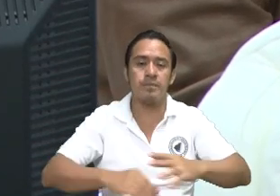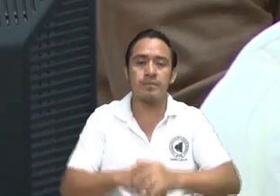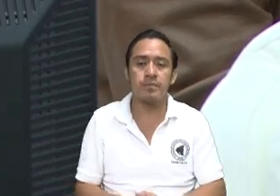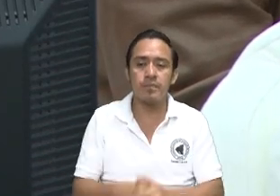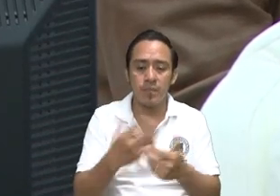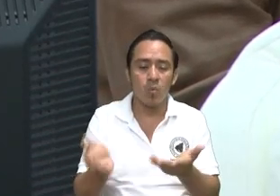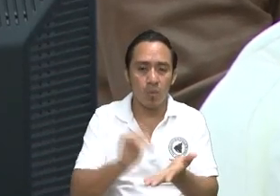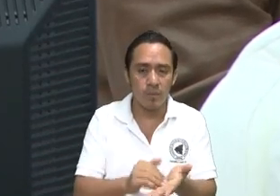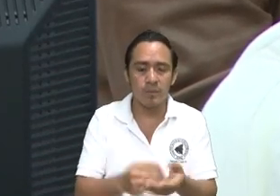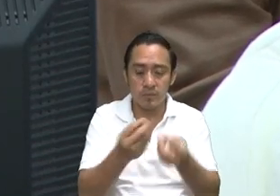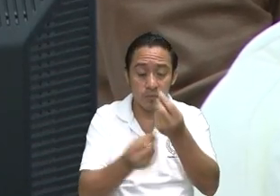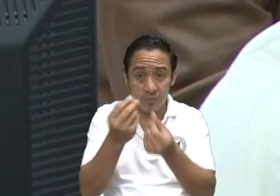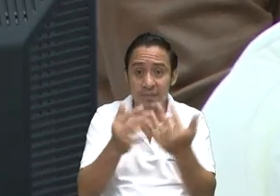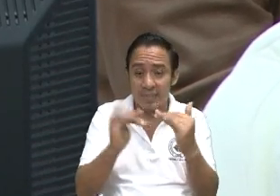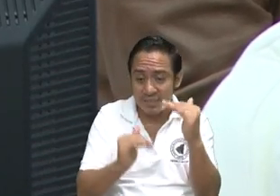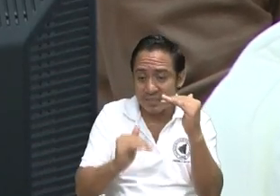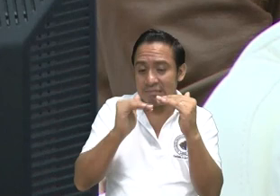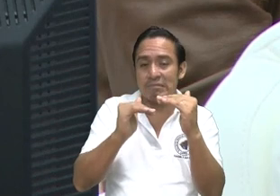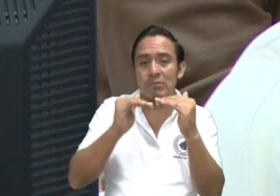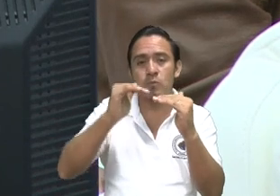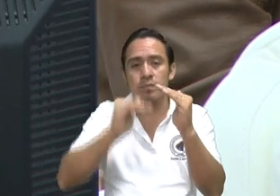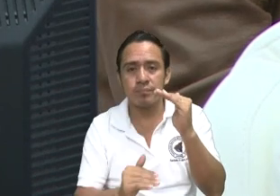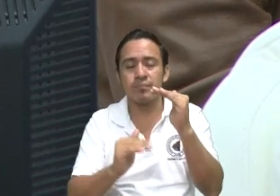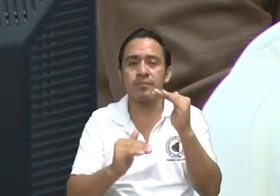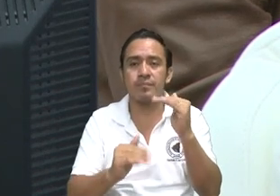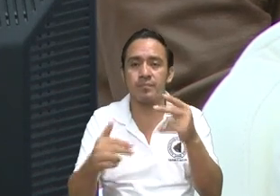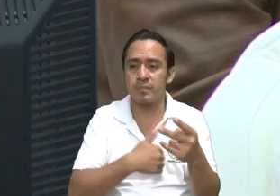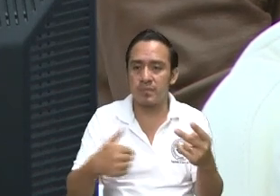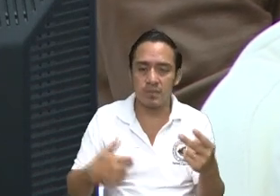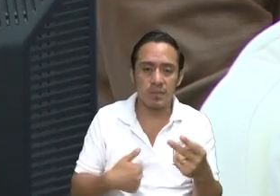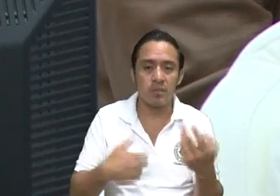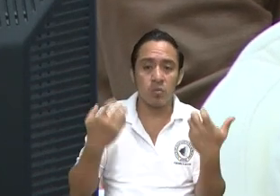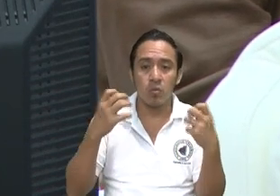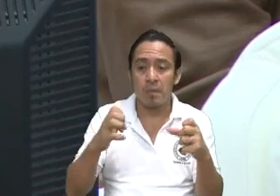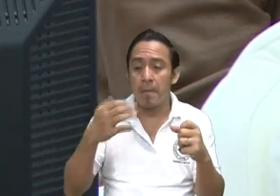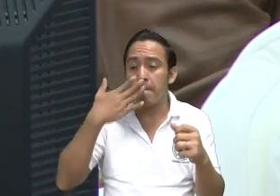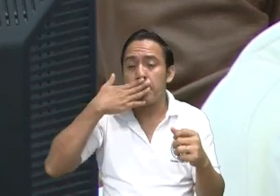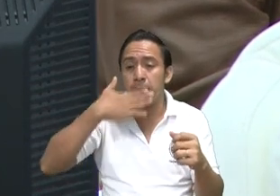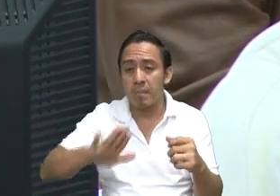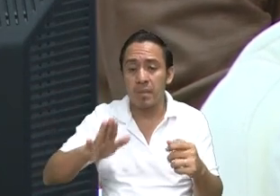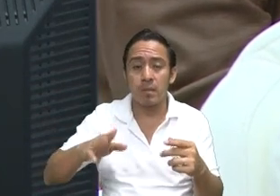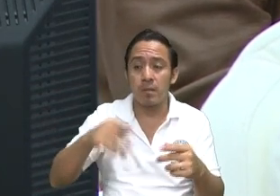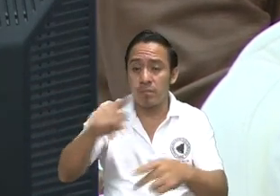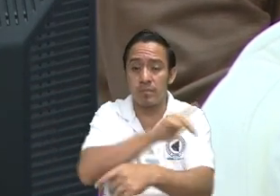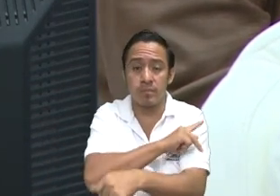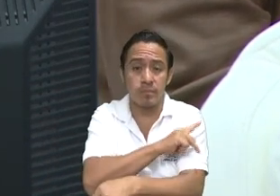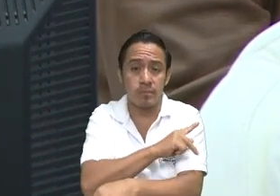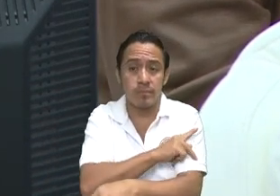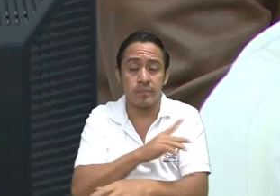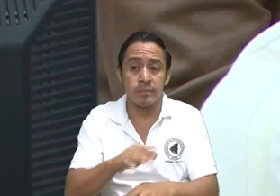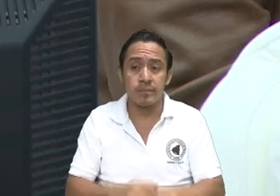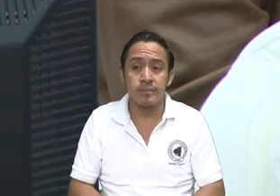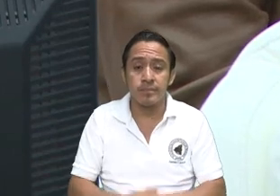la economía que ya habíamos alcanzado. Realizaron actos inhumanos mientras la policía